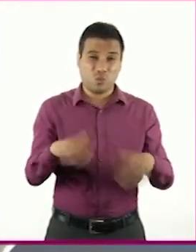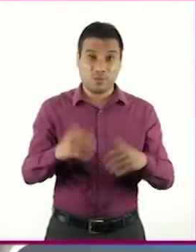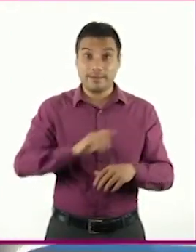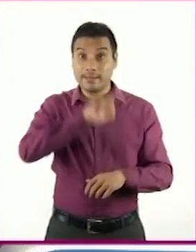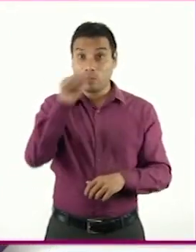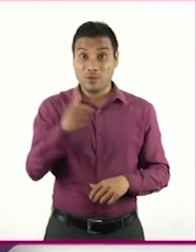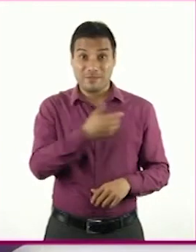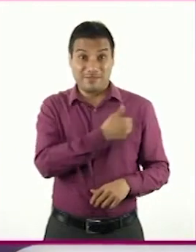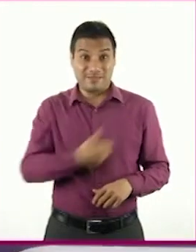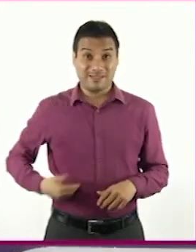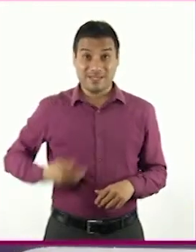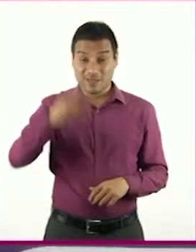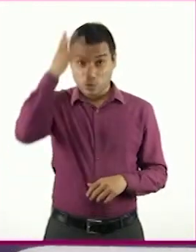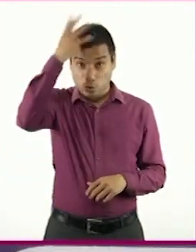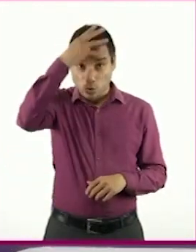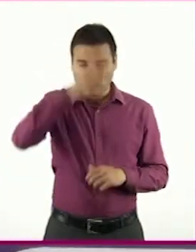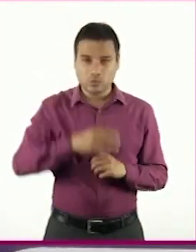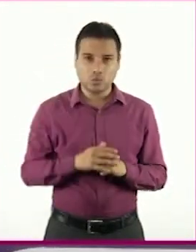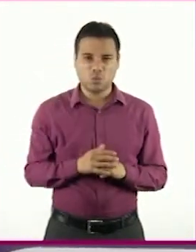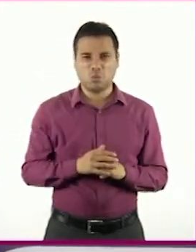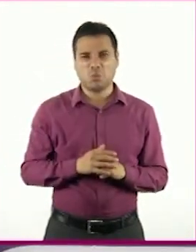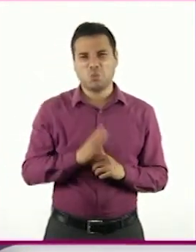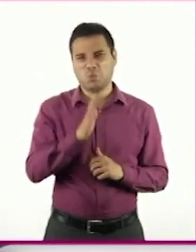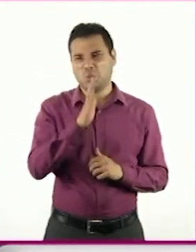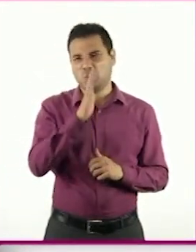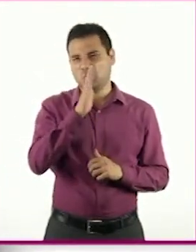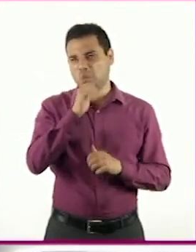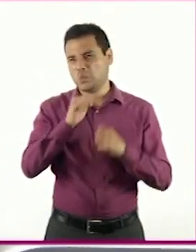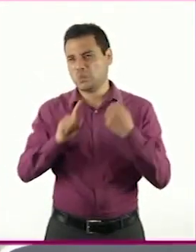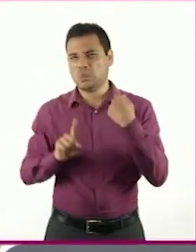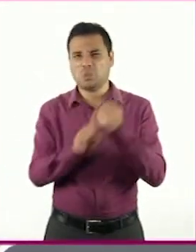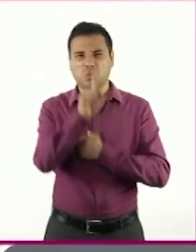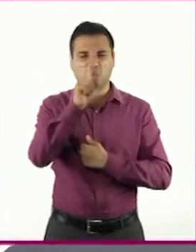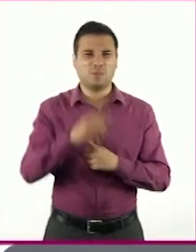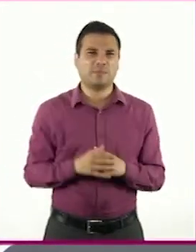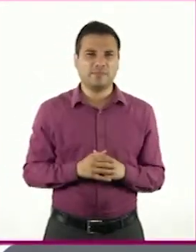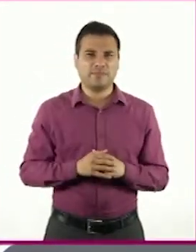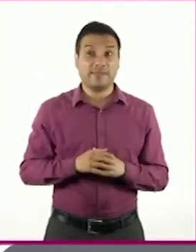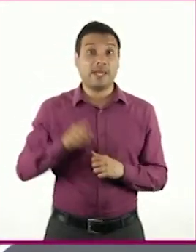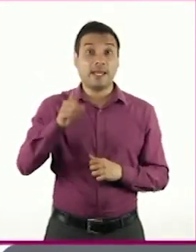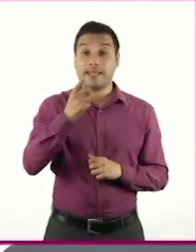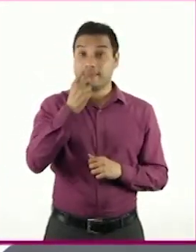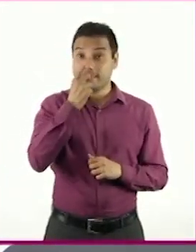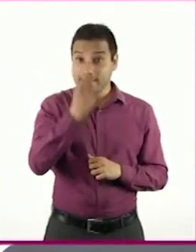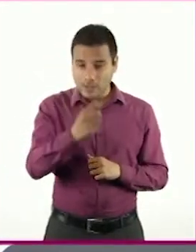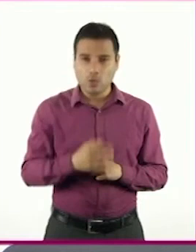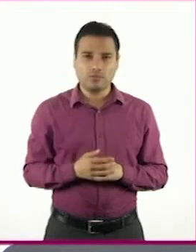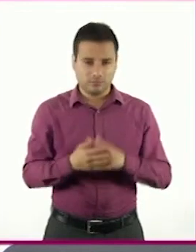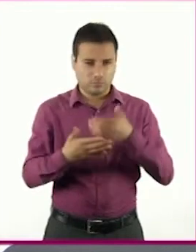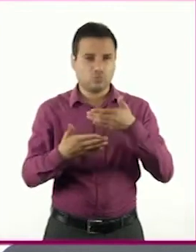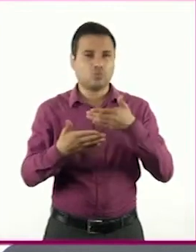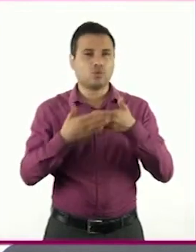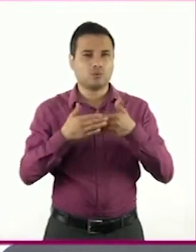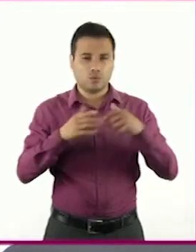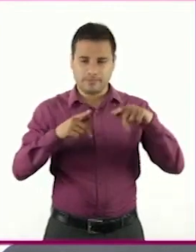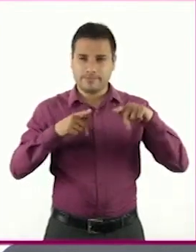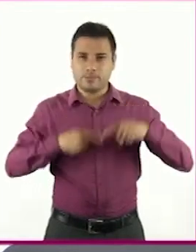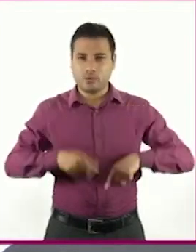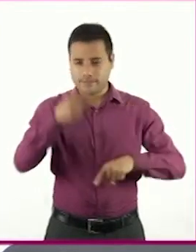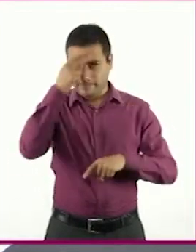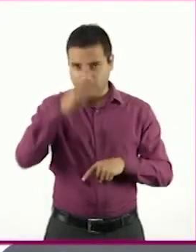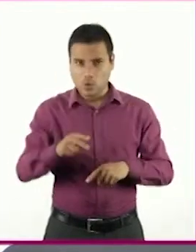presidencia de Donald Trump en 2017, quien amenazó con llevar a cabo deportaciones masivas de los